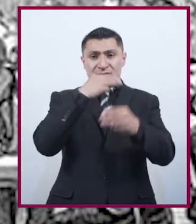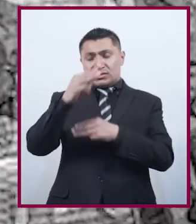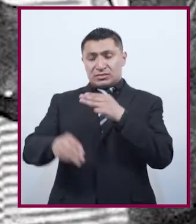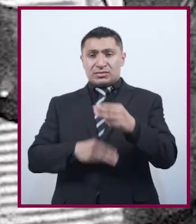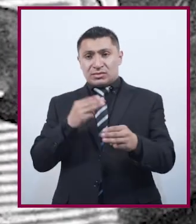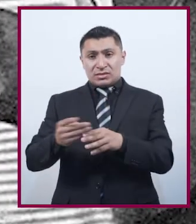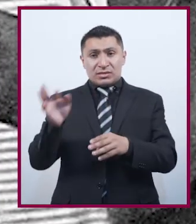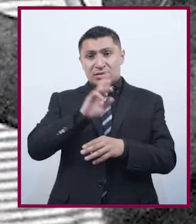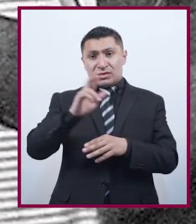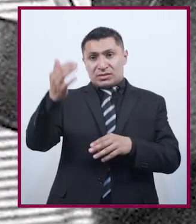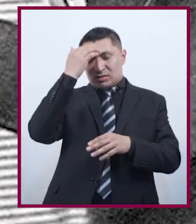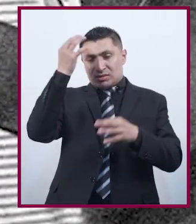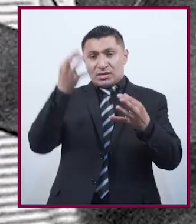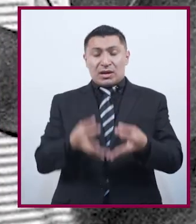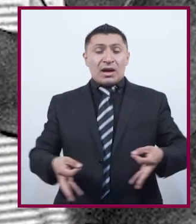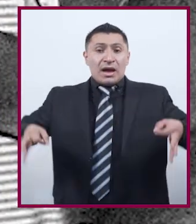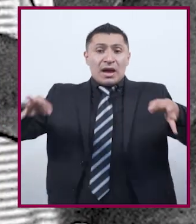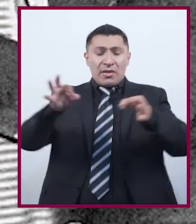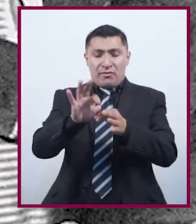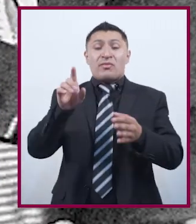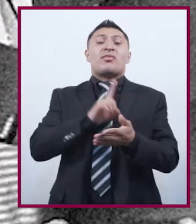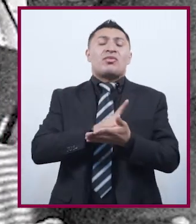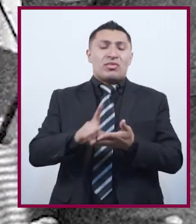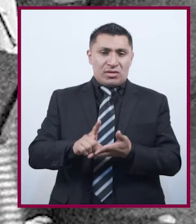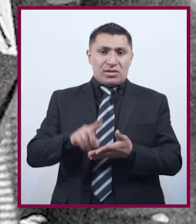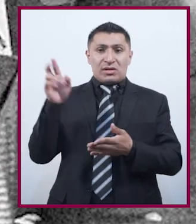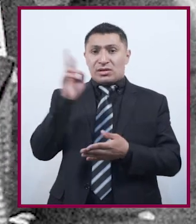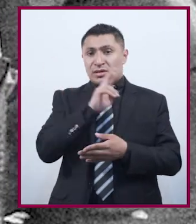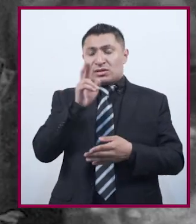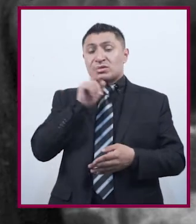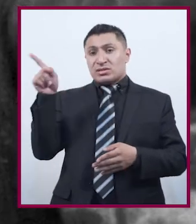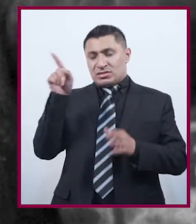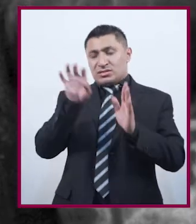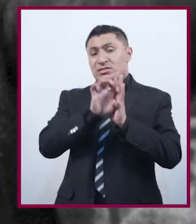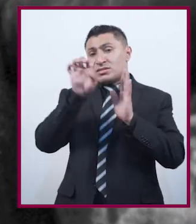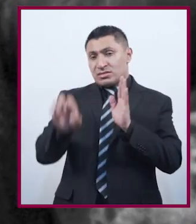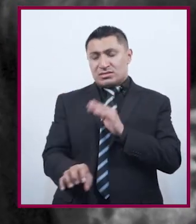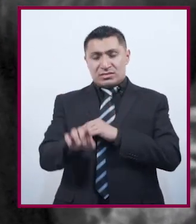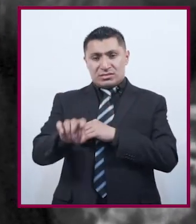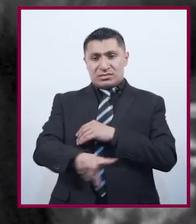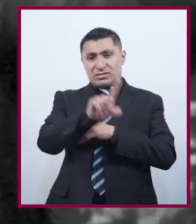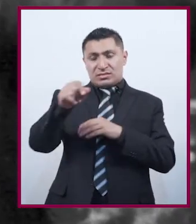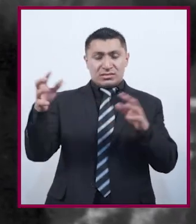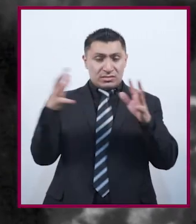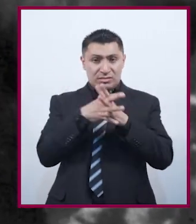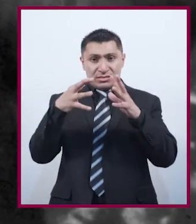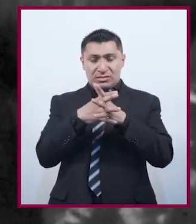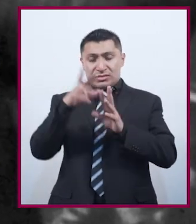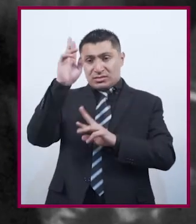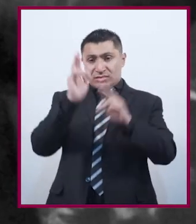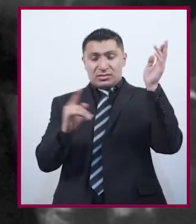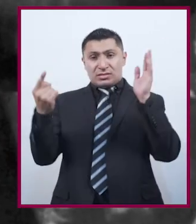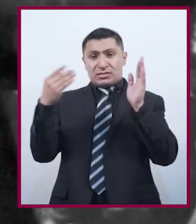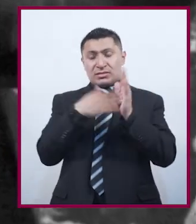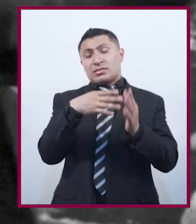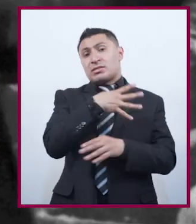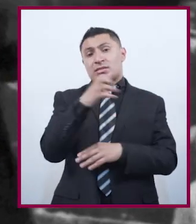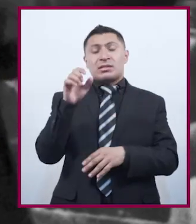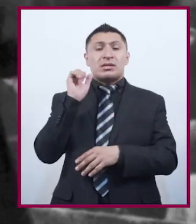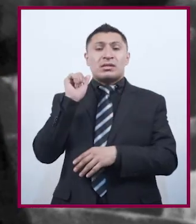mundiales comenzaron a reconocer este importante derecho. En Rusia, por ejemplo, después de la guerra y de la